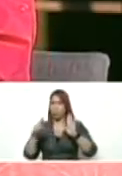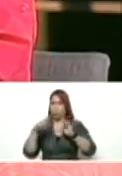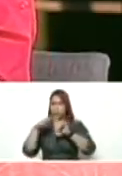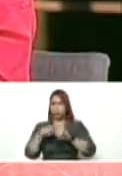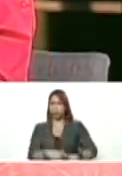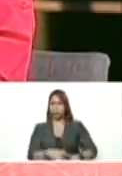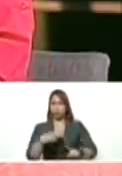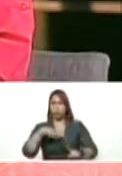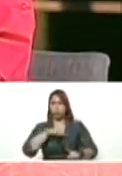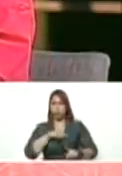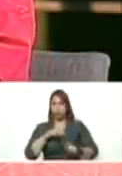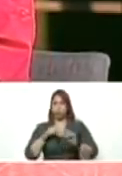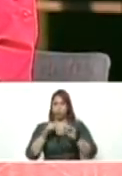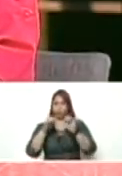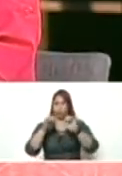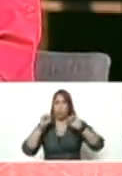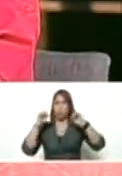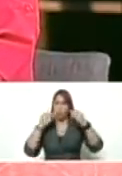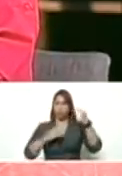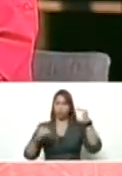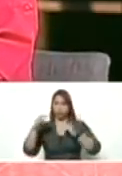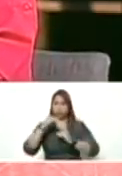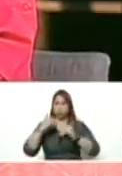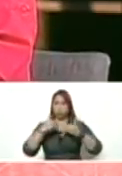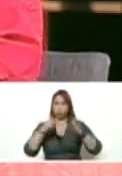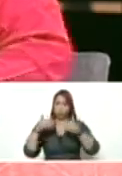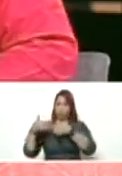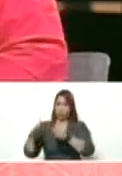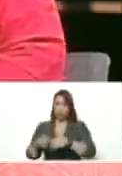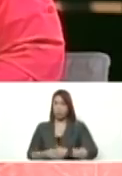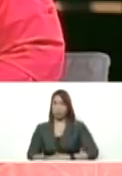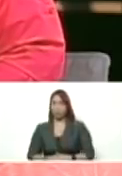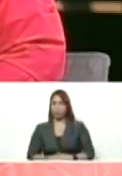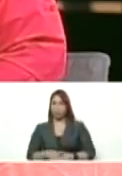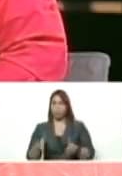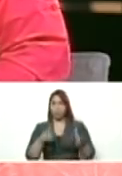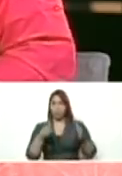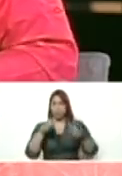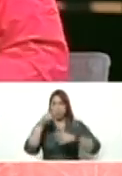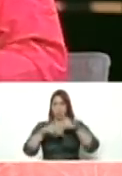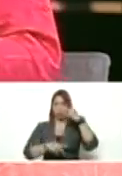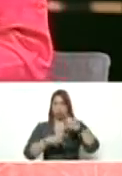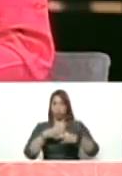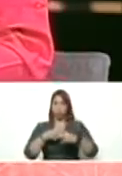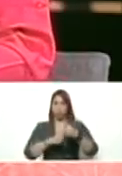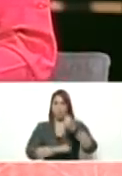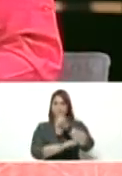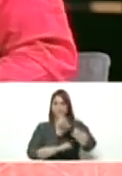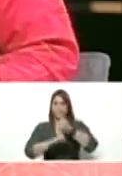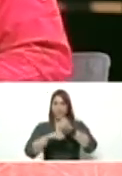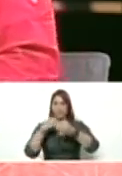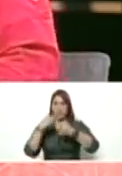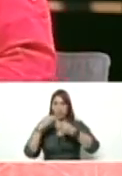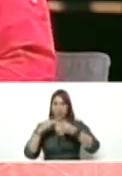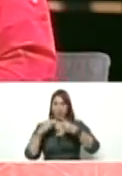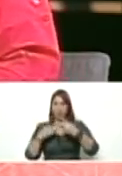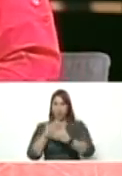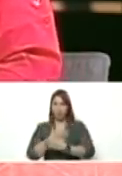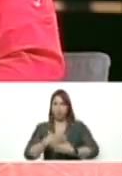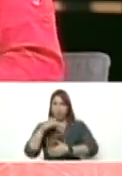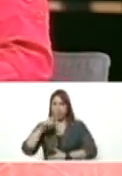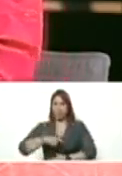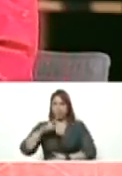derrotar, que continuaremos venciendo y garantizaremos por la vía de la producción la base material para satisfacer